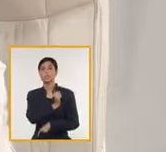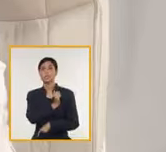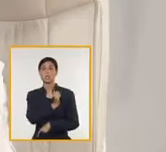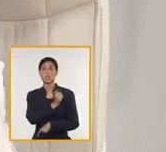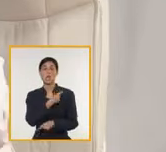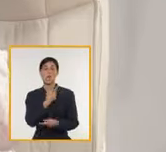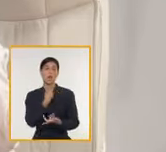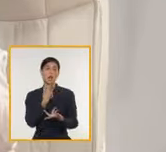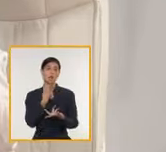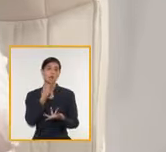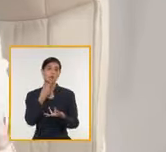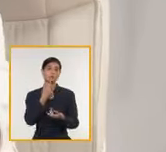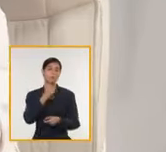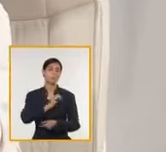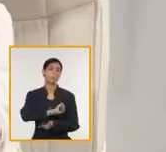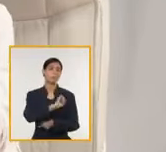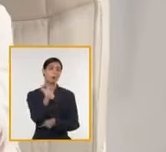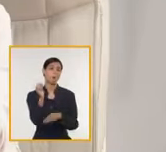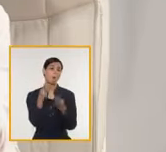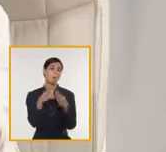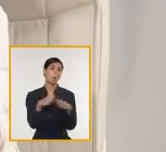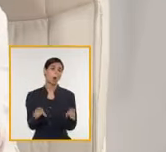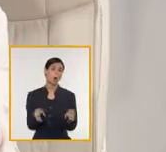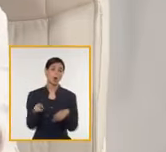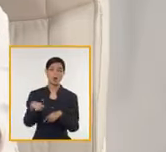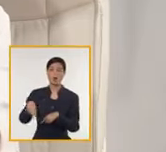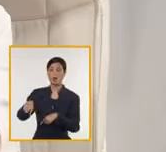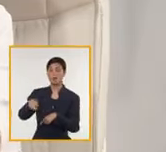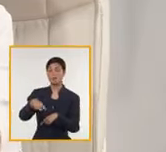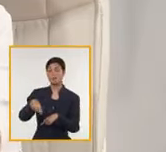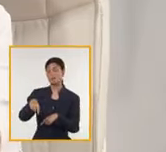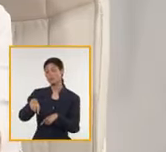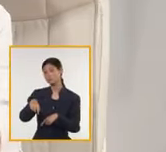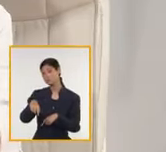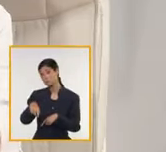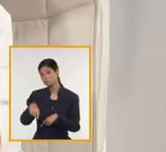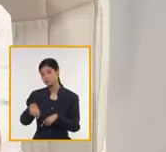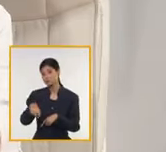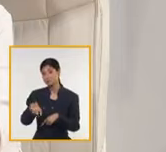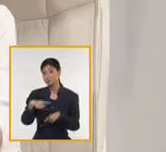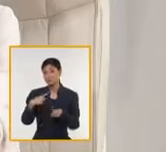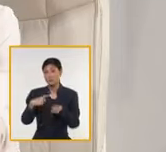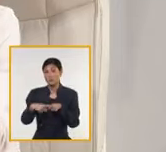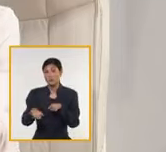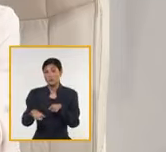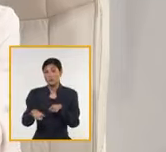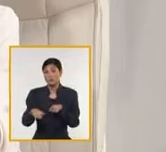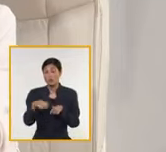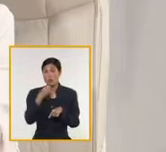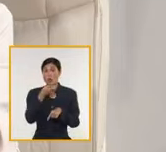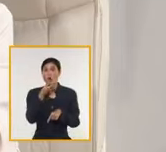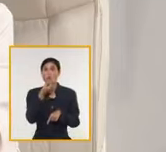Paz. Y por tanto no va a desencadenar una guerra. Bien, eso es